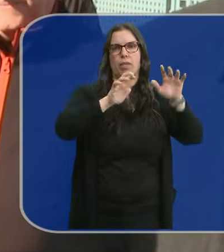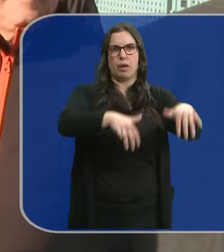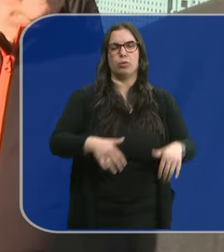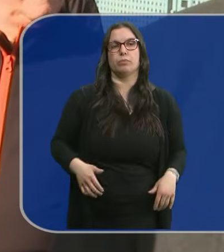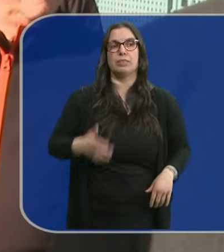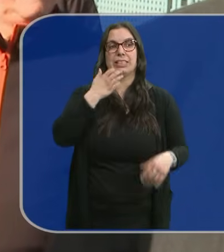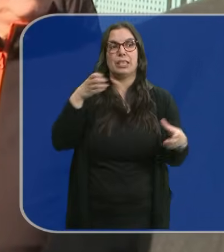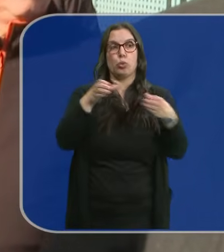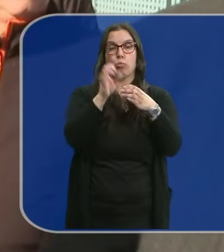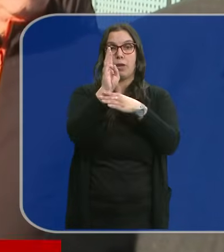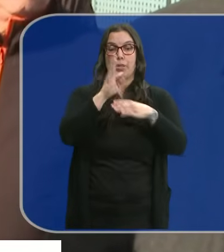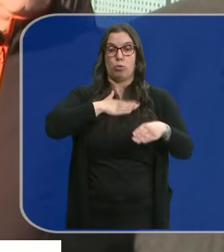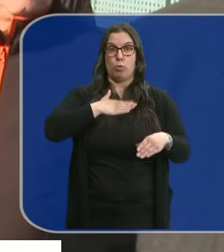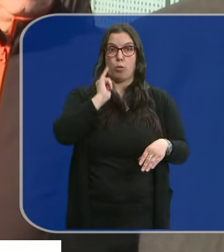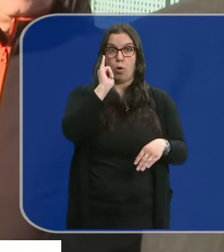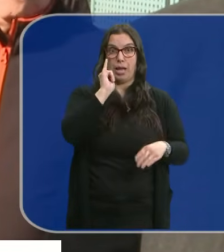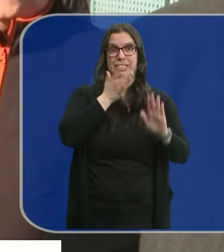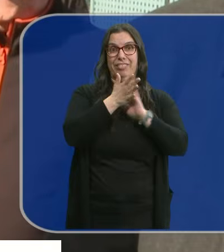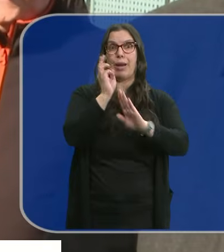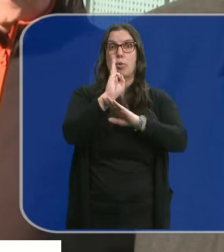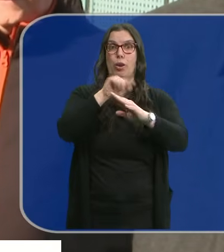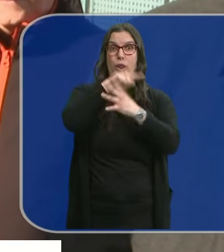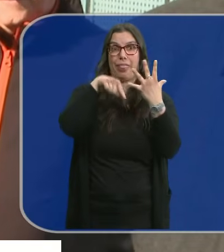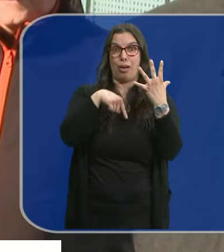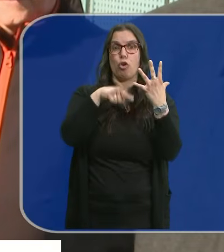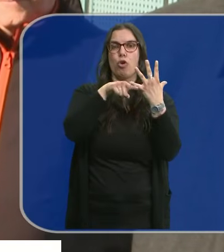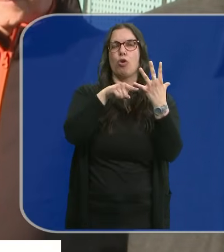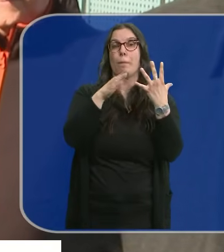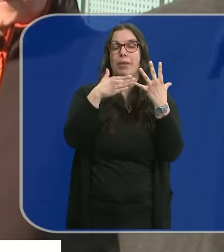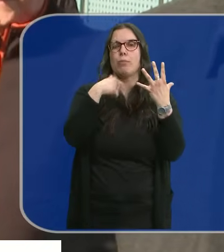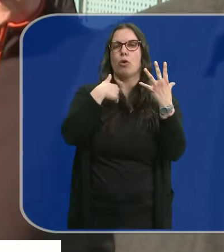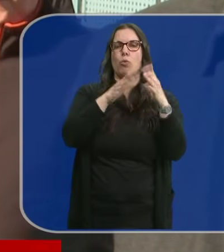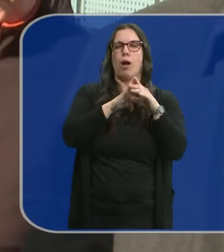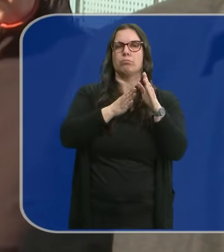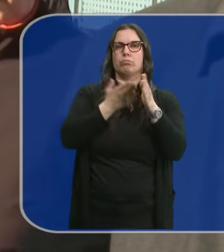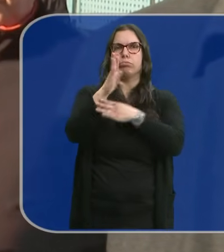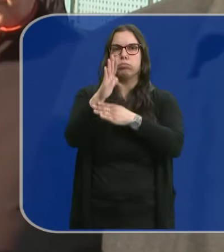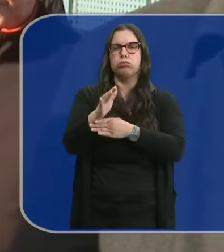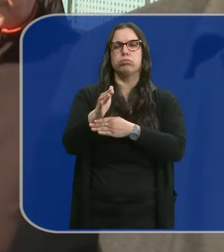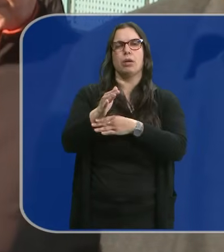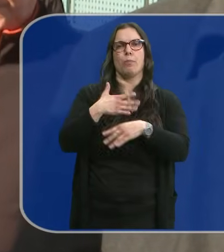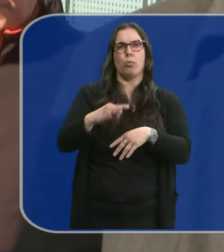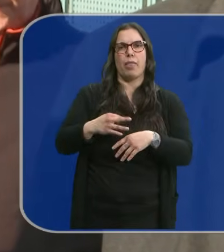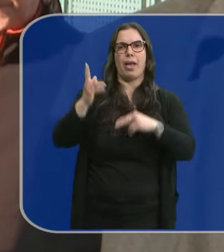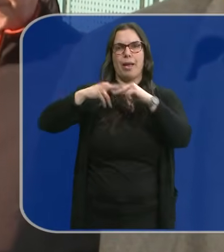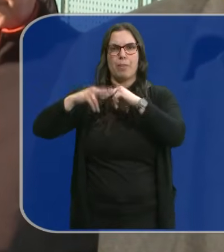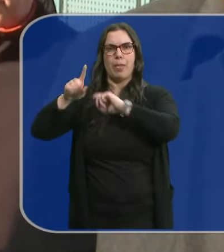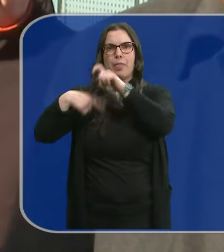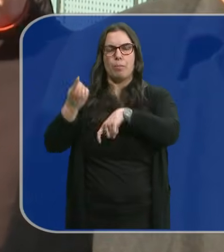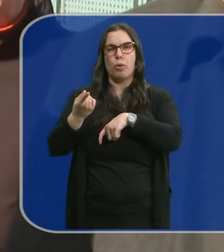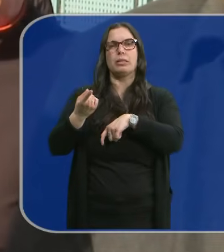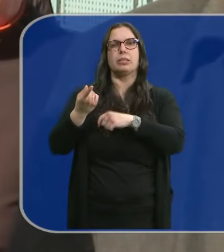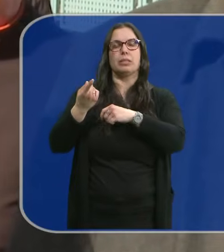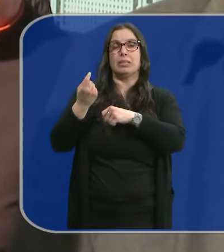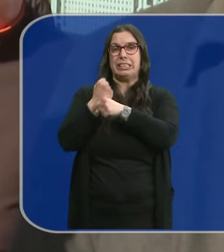Porque el tener grupo parlamentario lo que te permite es más iniciativas, más presencia, más posibilidad de presentar enmiendas en los presupuestos, que